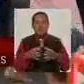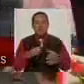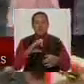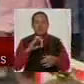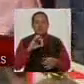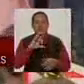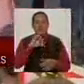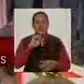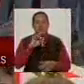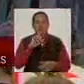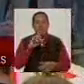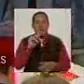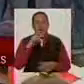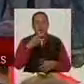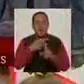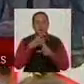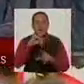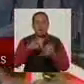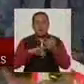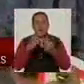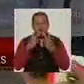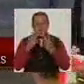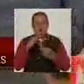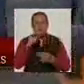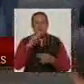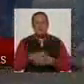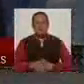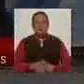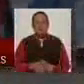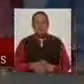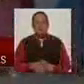Uracusa en este centro poblado. Escuchemos.